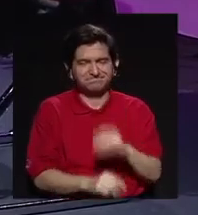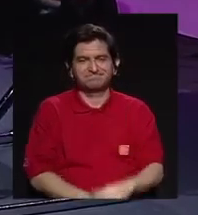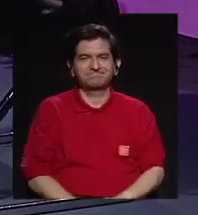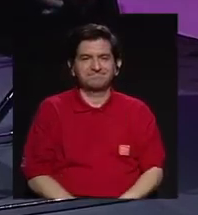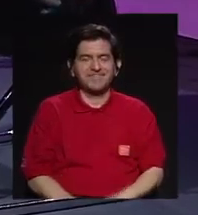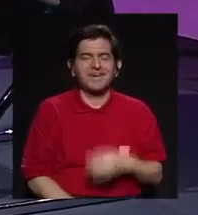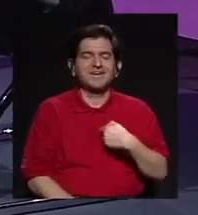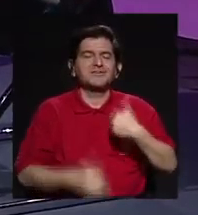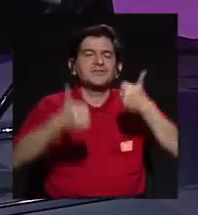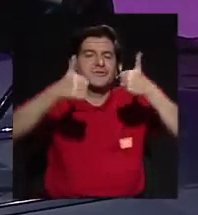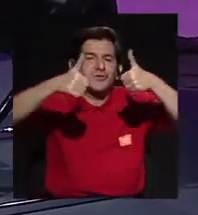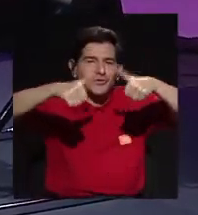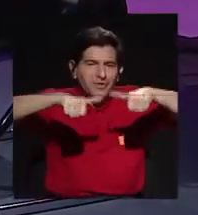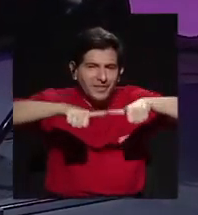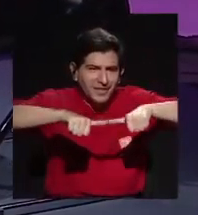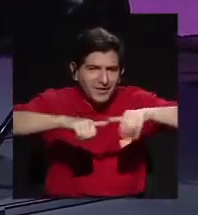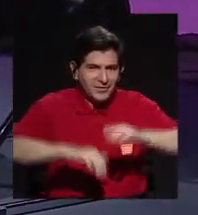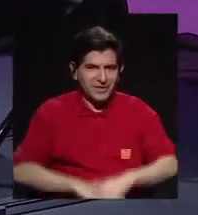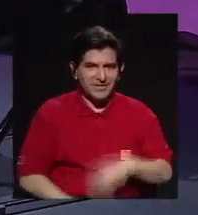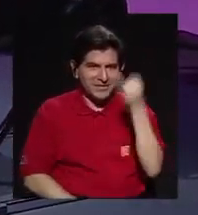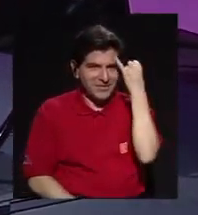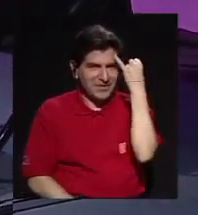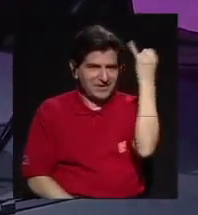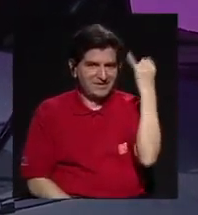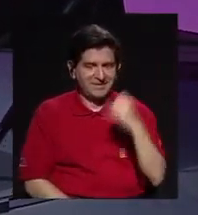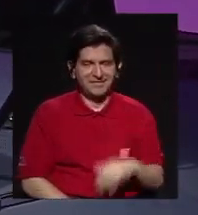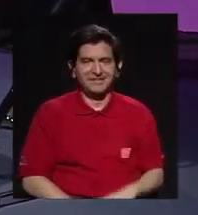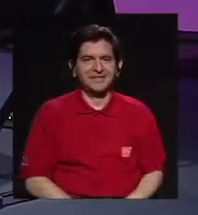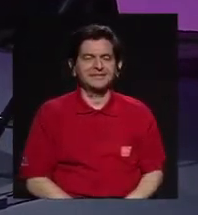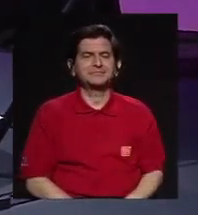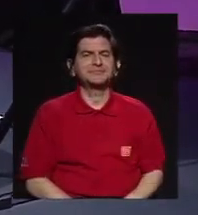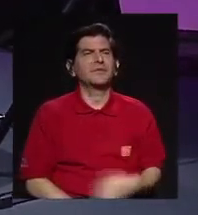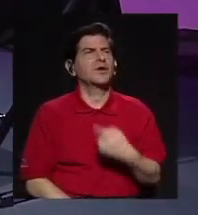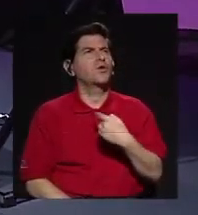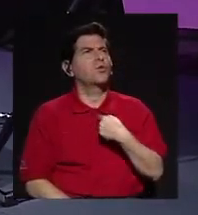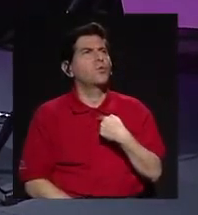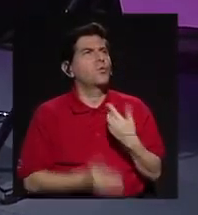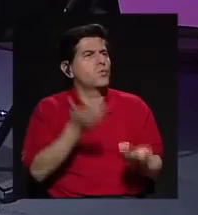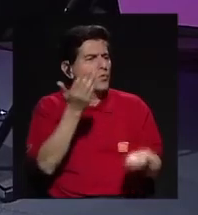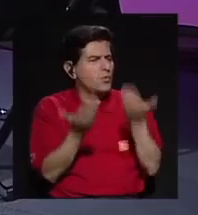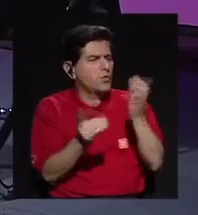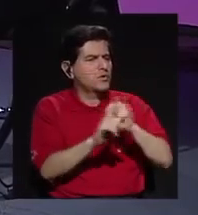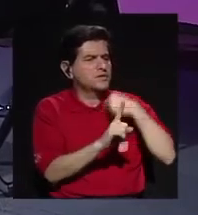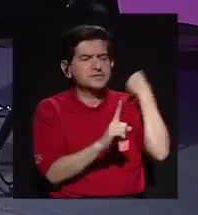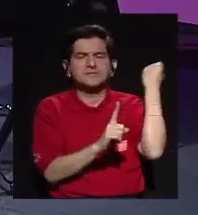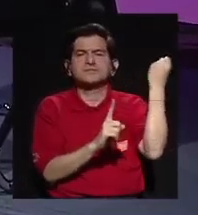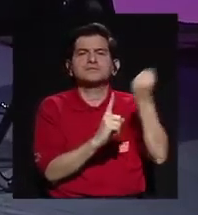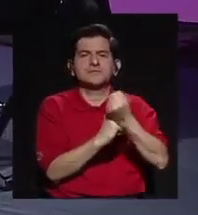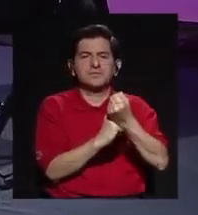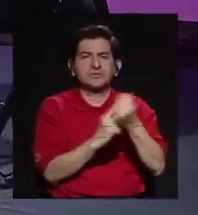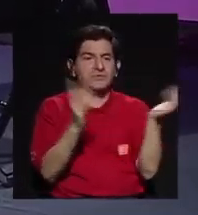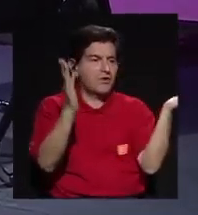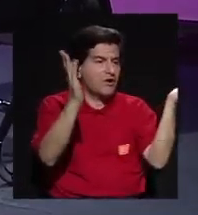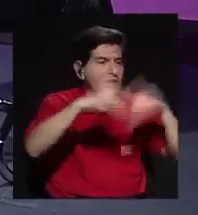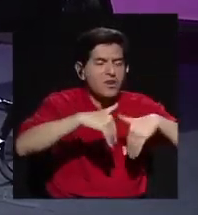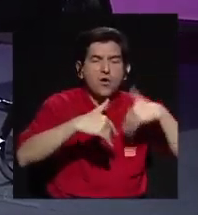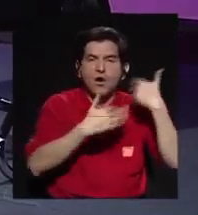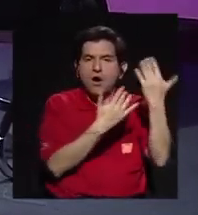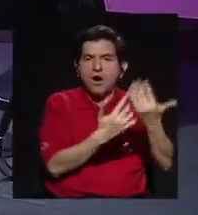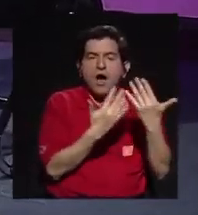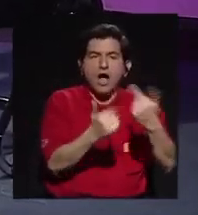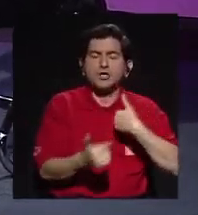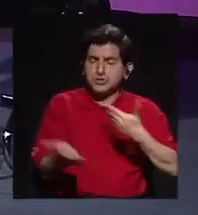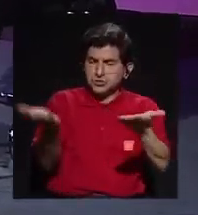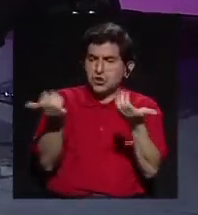Yo coincido, ¿verdad? En el sentido de que cuando uno está en una situación en donde no hay esperanza, exacto, y yo